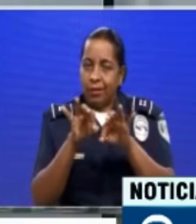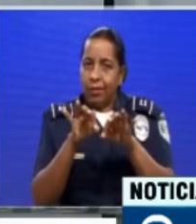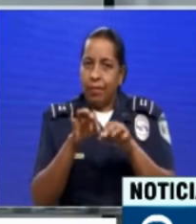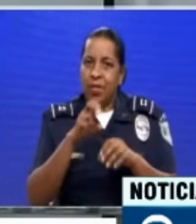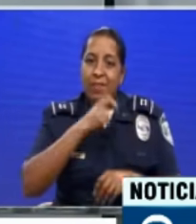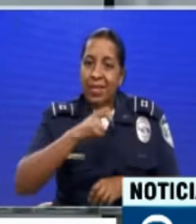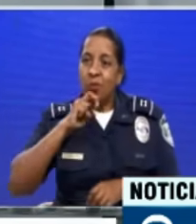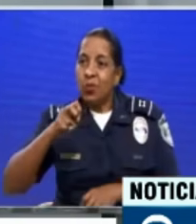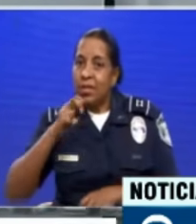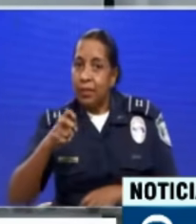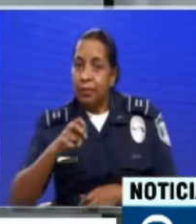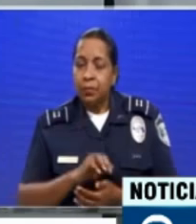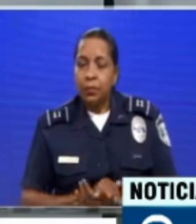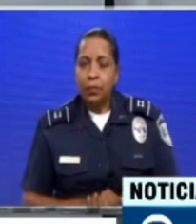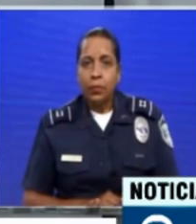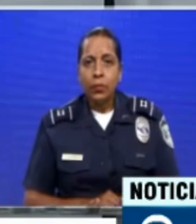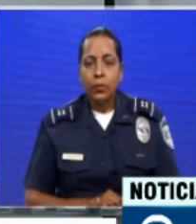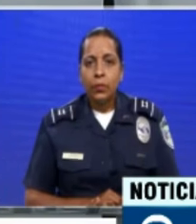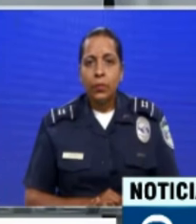La denuncien